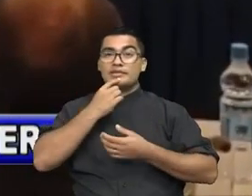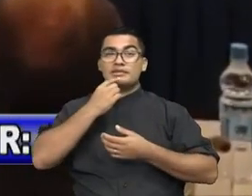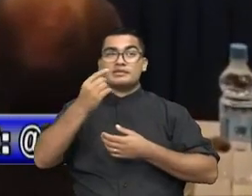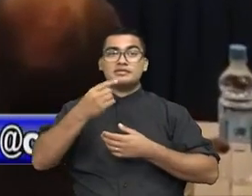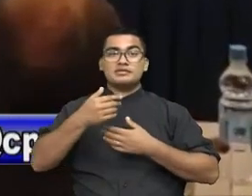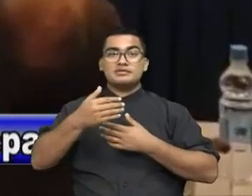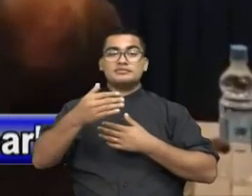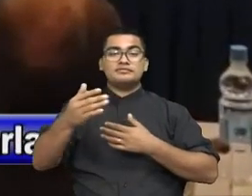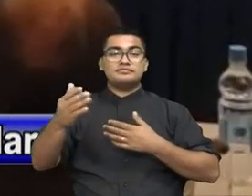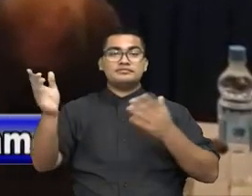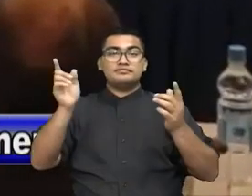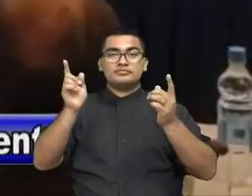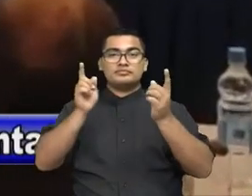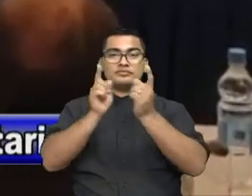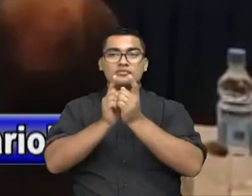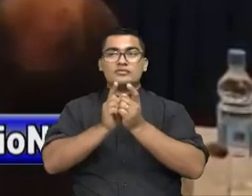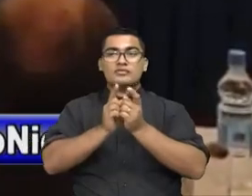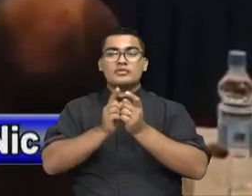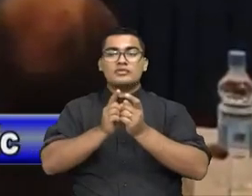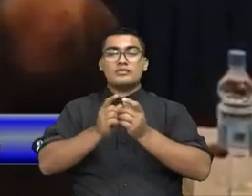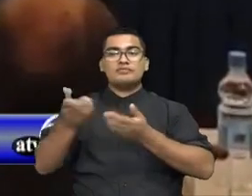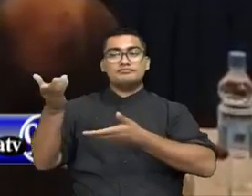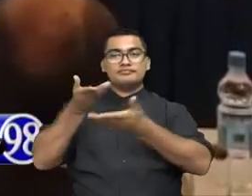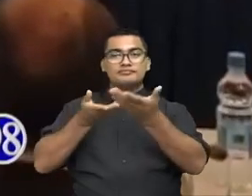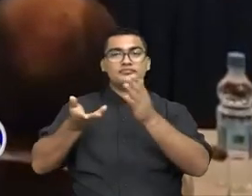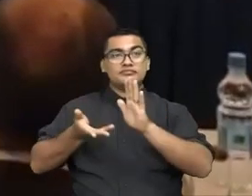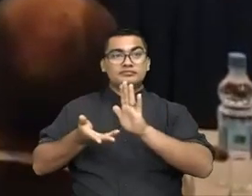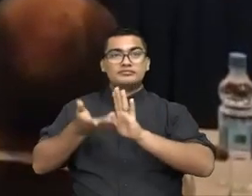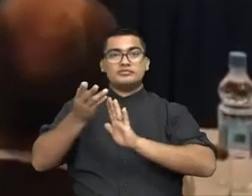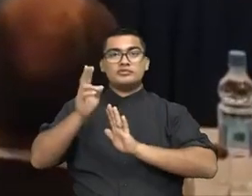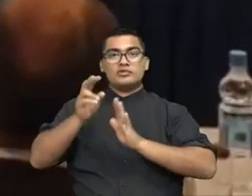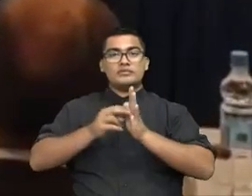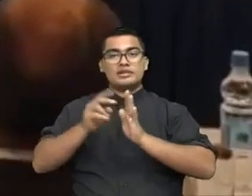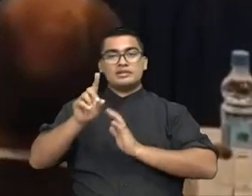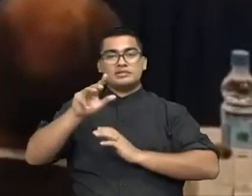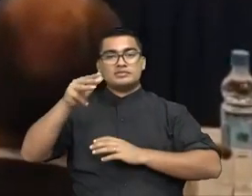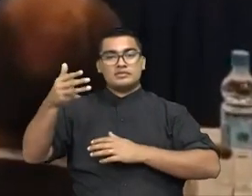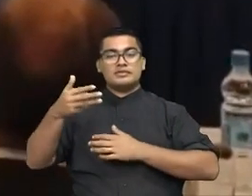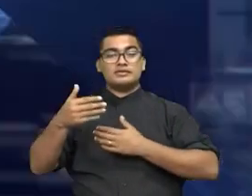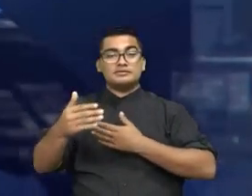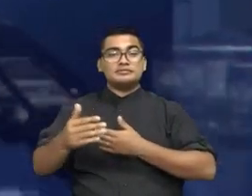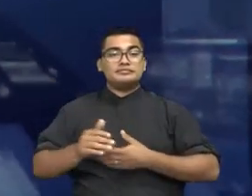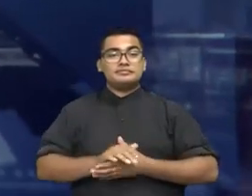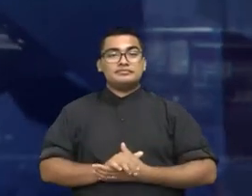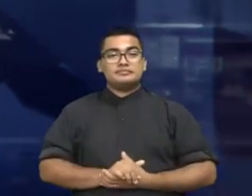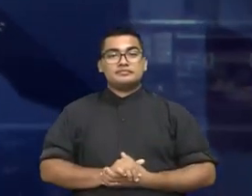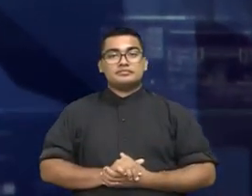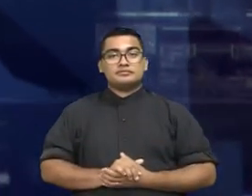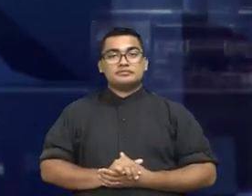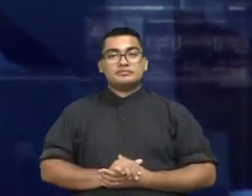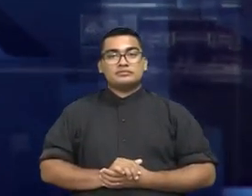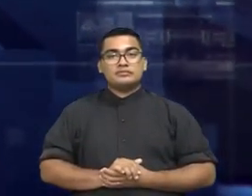comercio incremente dos tercios más antes de concluir el 2019.